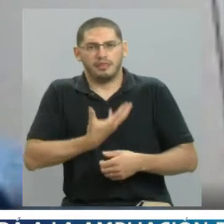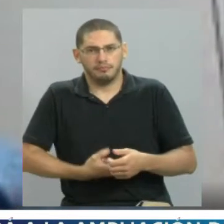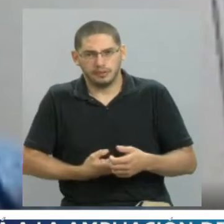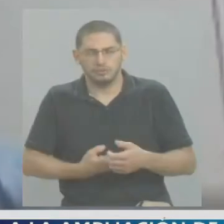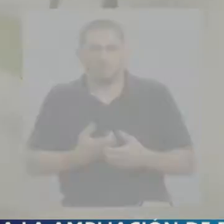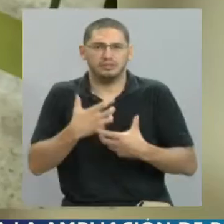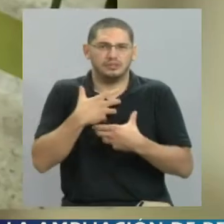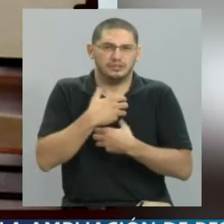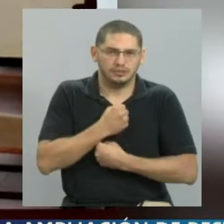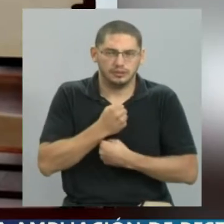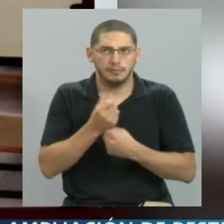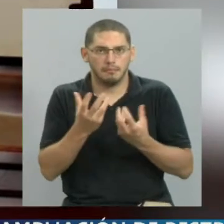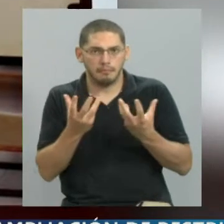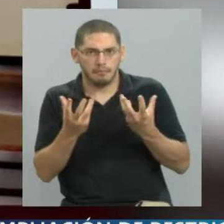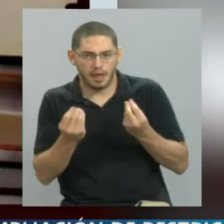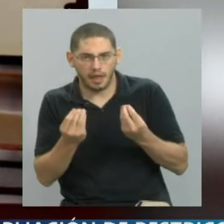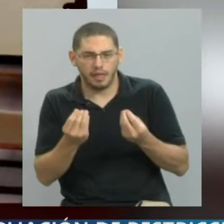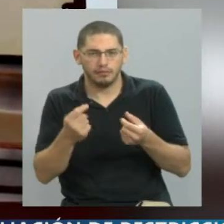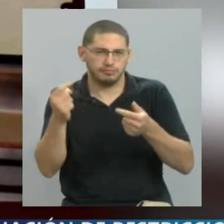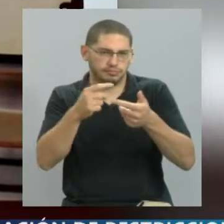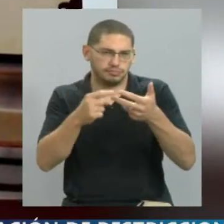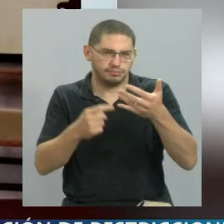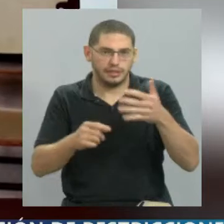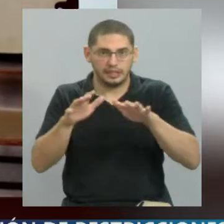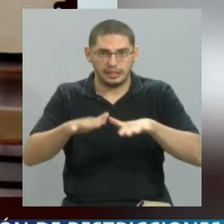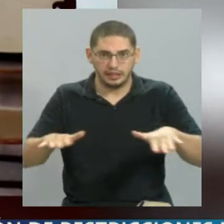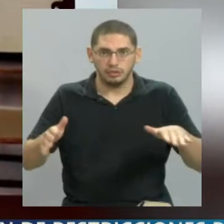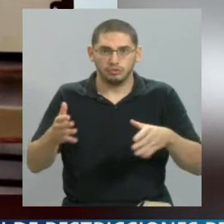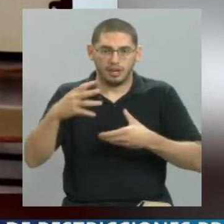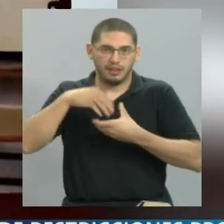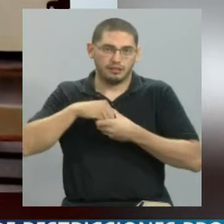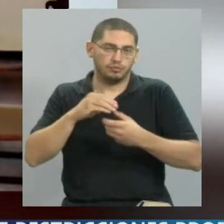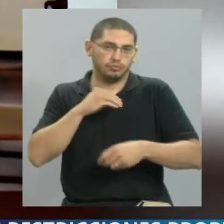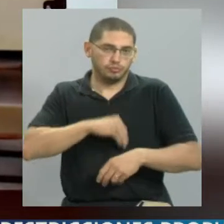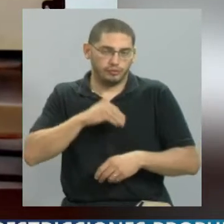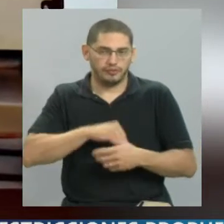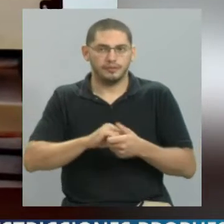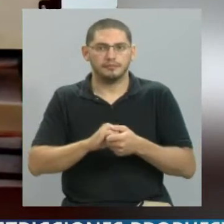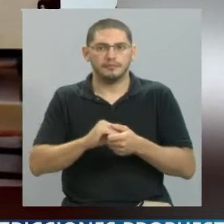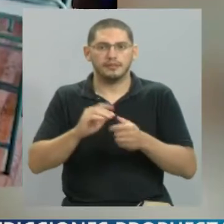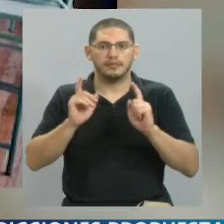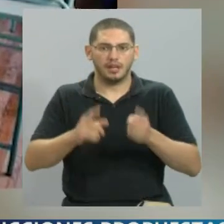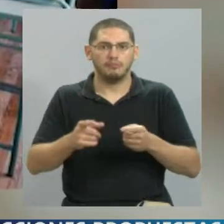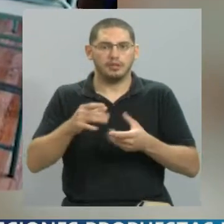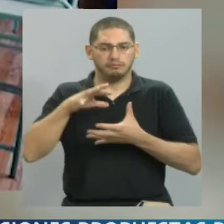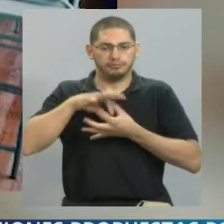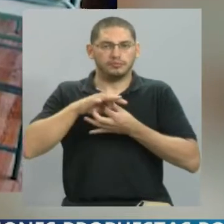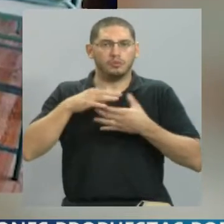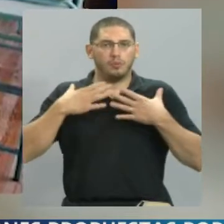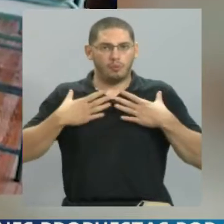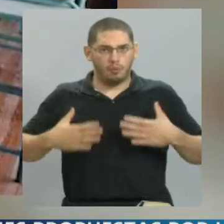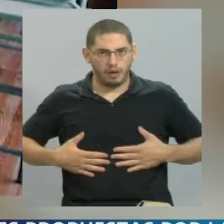angustia, temores, todas esas cosas que estaban pasando a los chicos y que otras veces tenían repercusión en el organismo generando